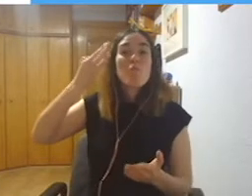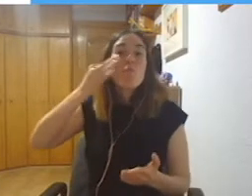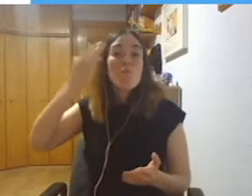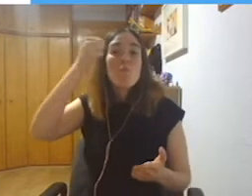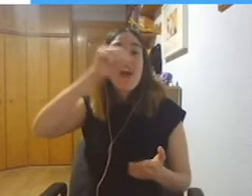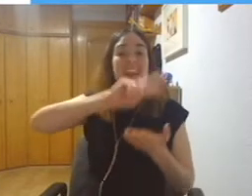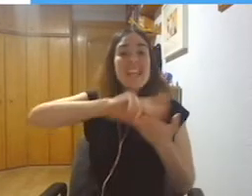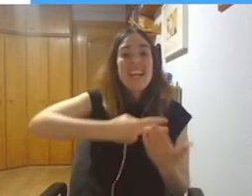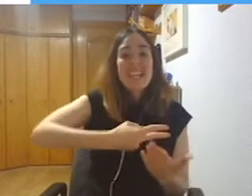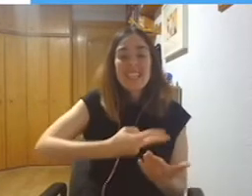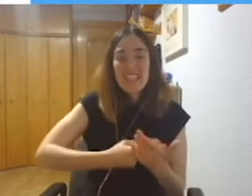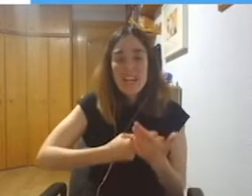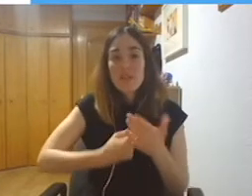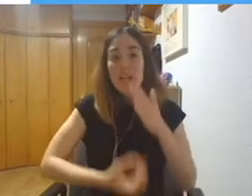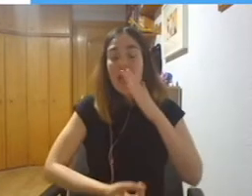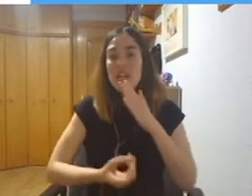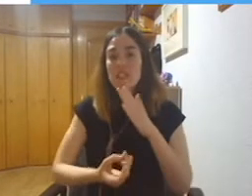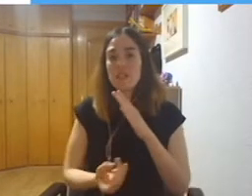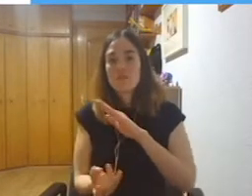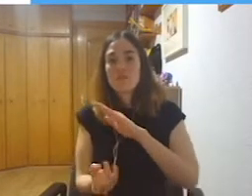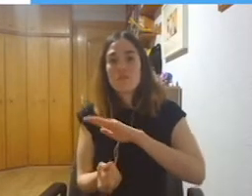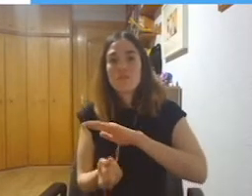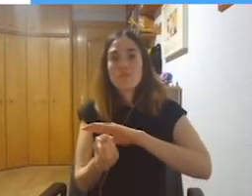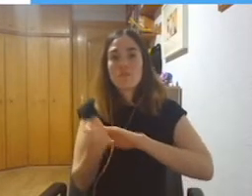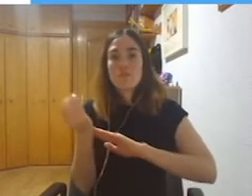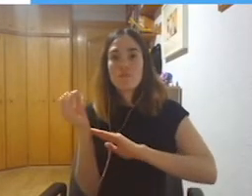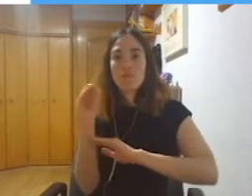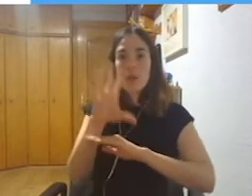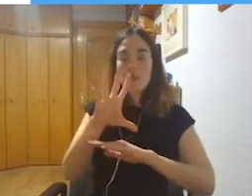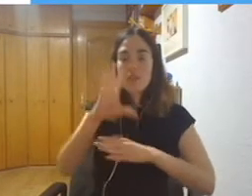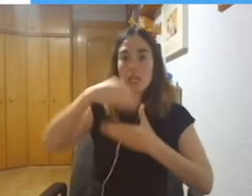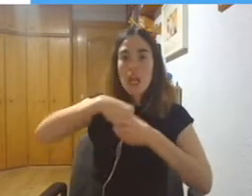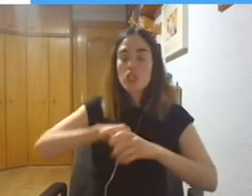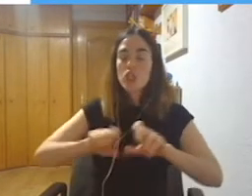hombres intérpretes aparecen en la televisión española.